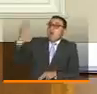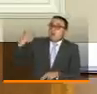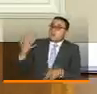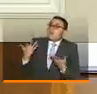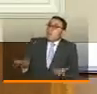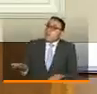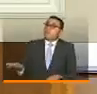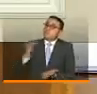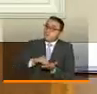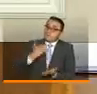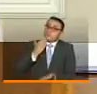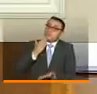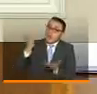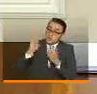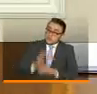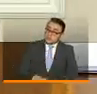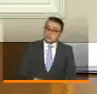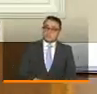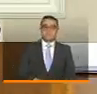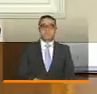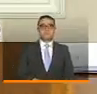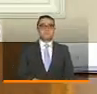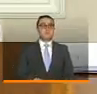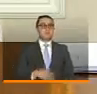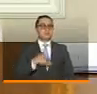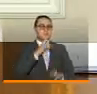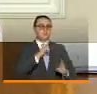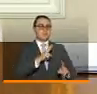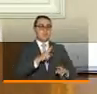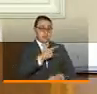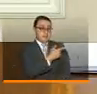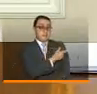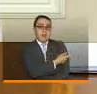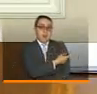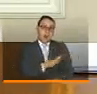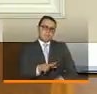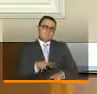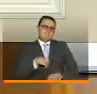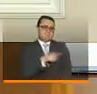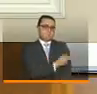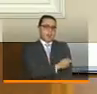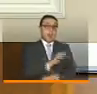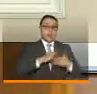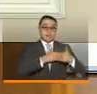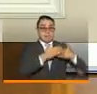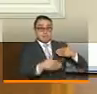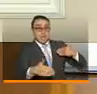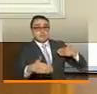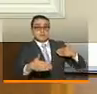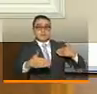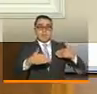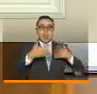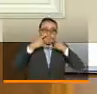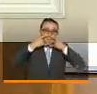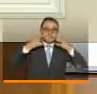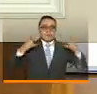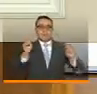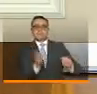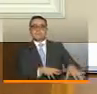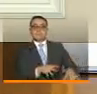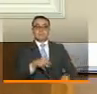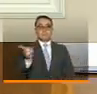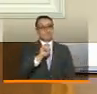respuesta directa es: no te puedes quitar el tapabocas. Después de la vacunación tenemos que seguir con el tapabocas, el distanciamiento, los